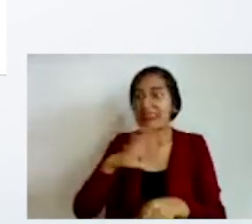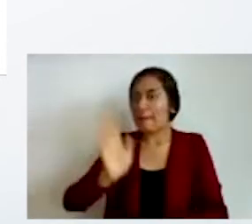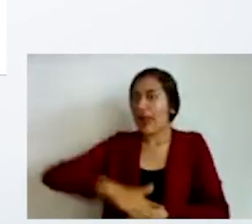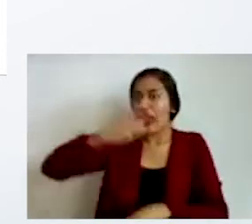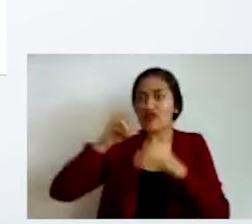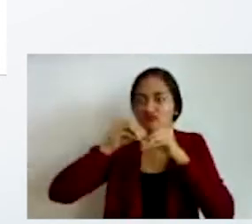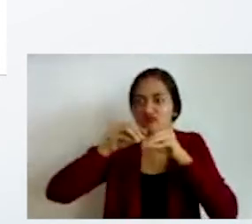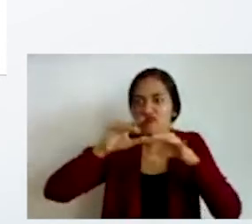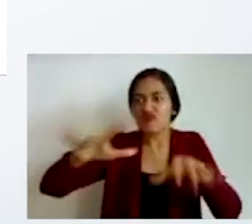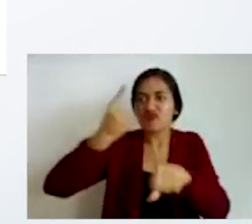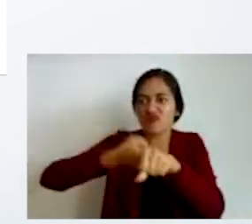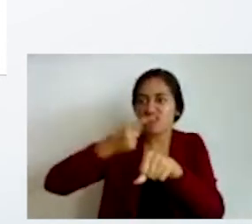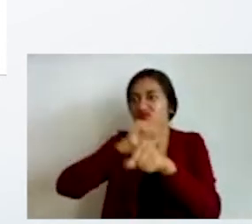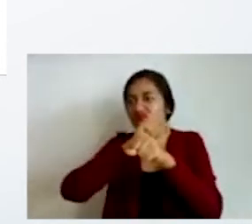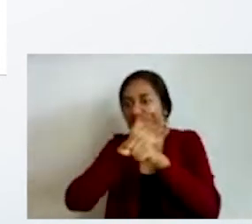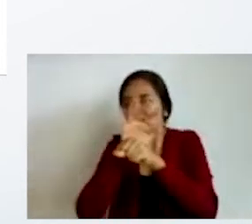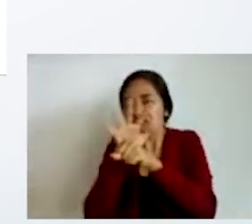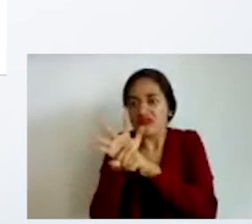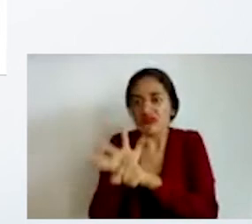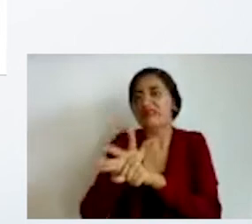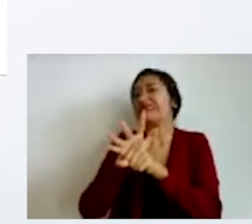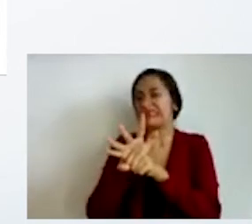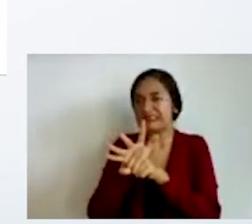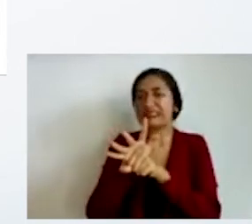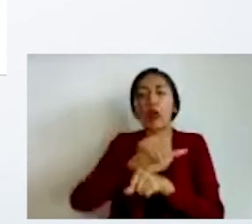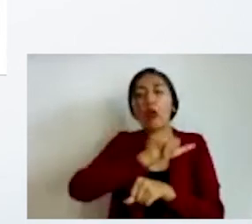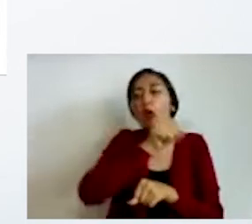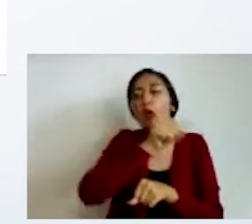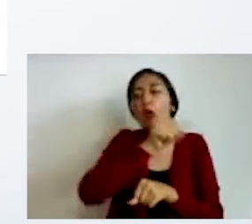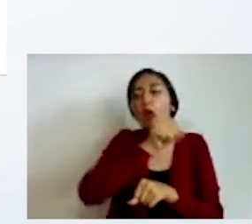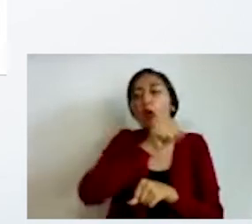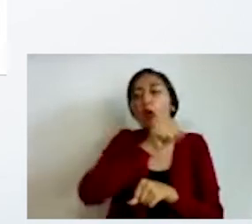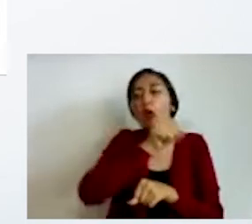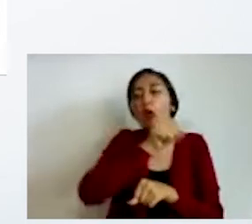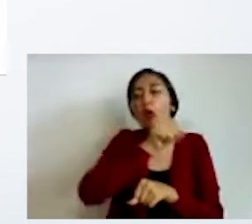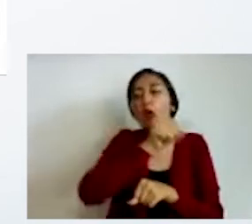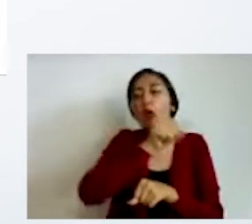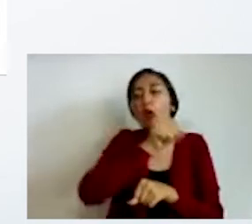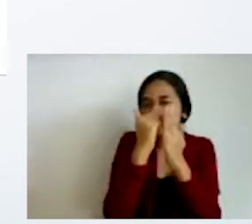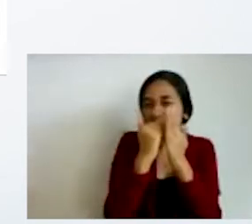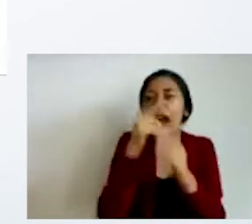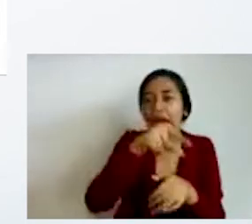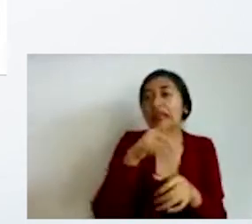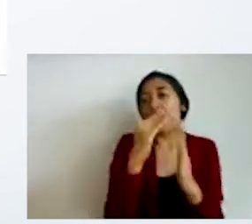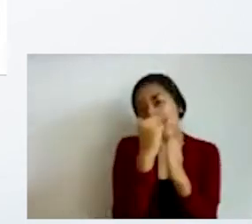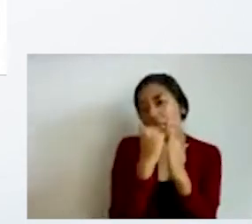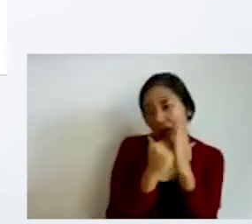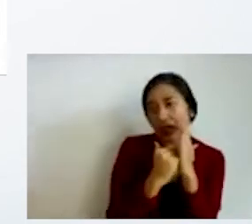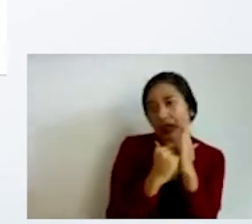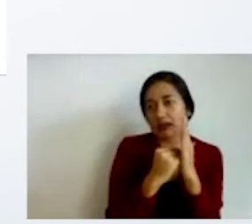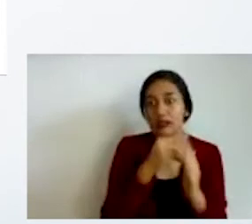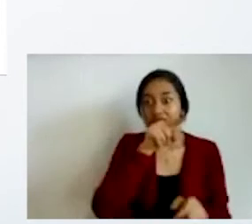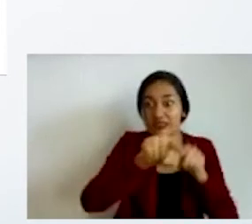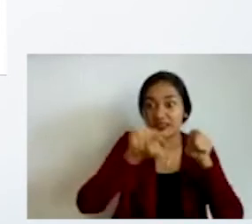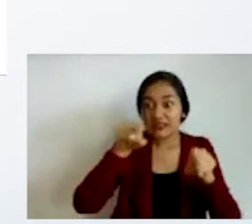que tienen menor nivel de afectación, pero pues aparece por todas partes. Aquí no se ve la Antártida, pero dicen que ya